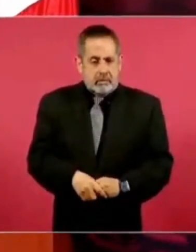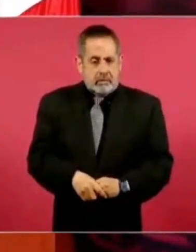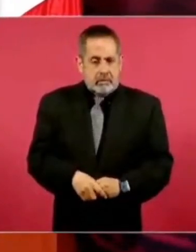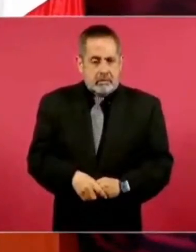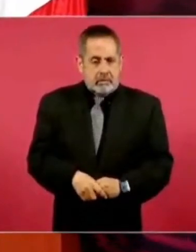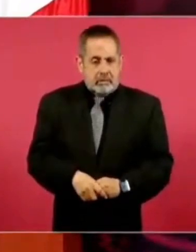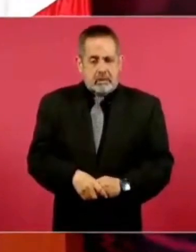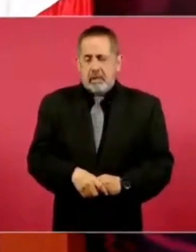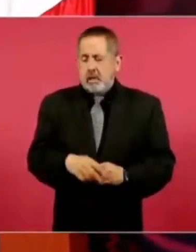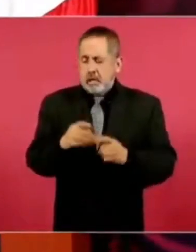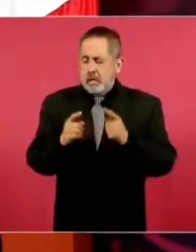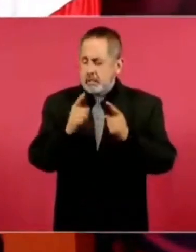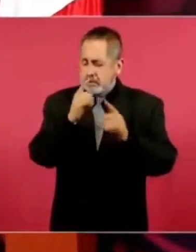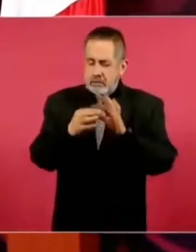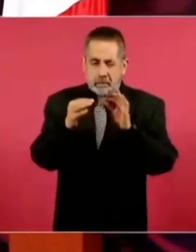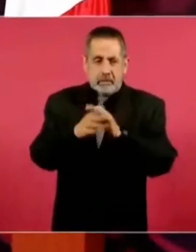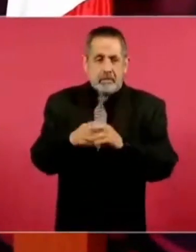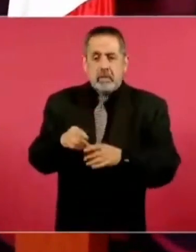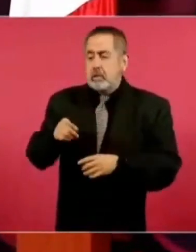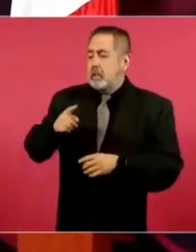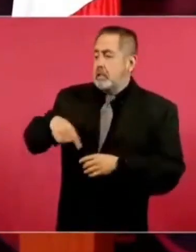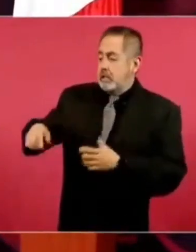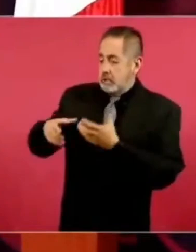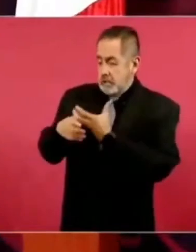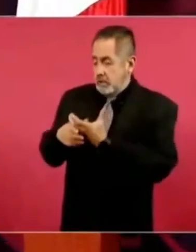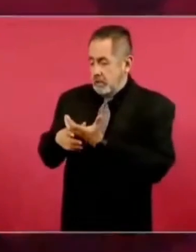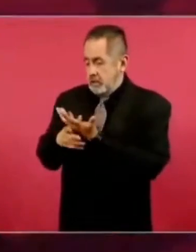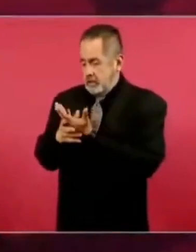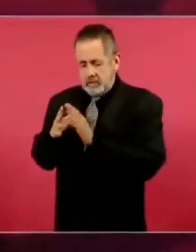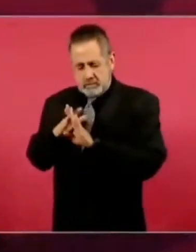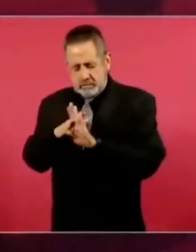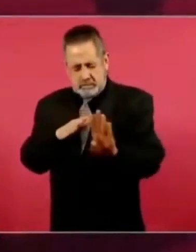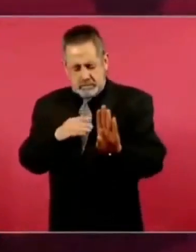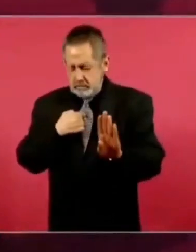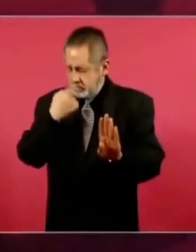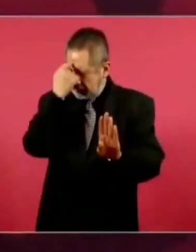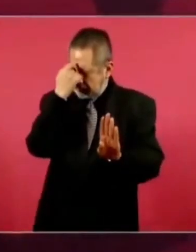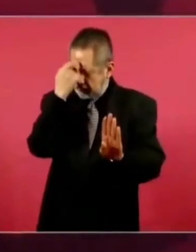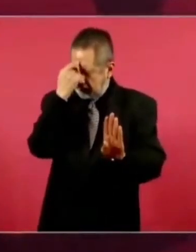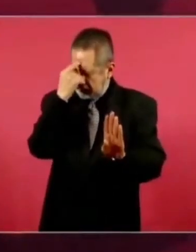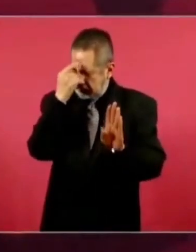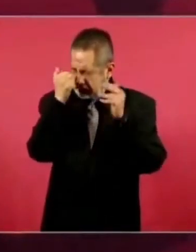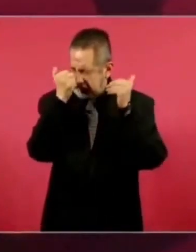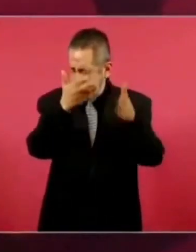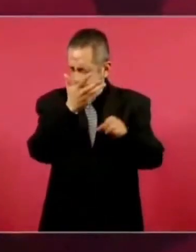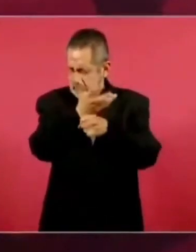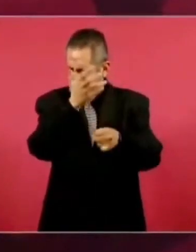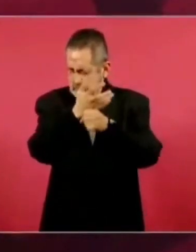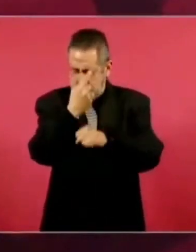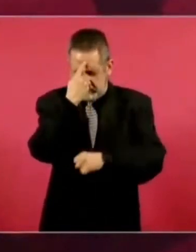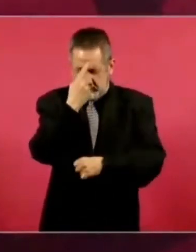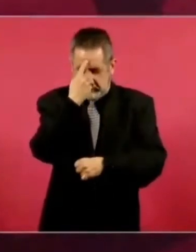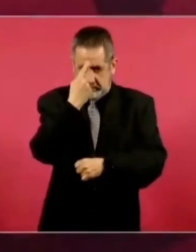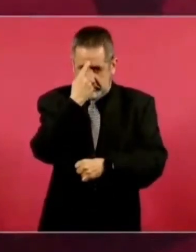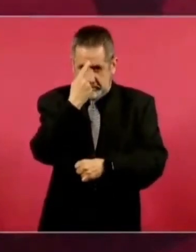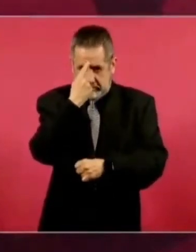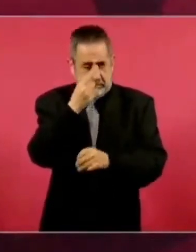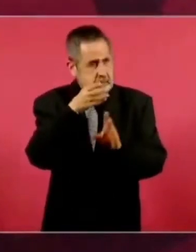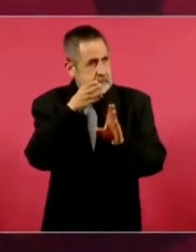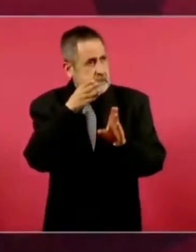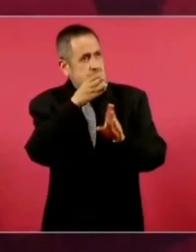por lo general, ya salen con el propósito de llegar a Estados Unidos.